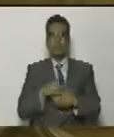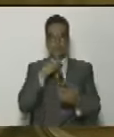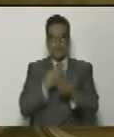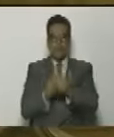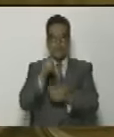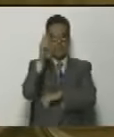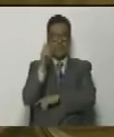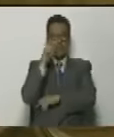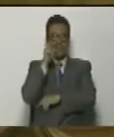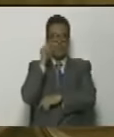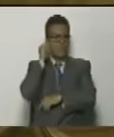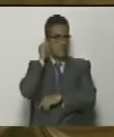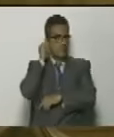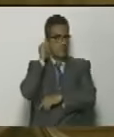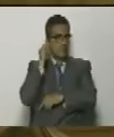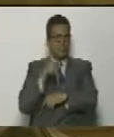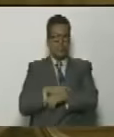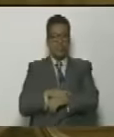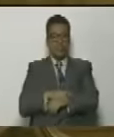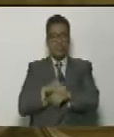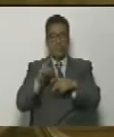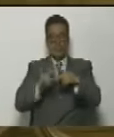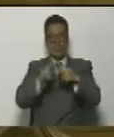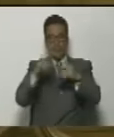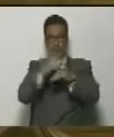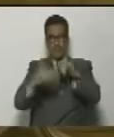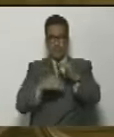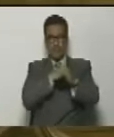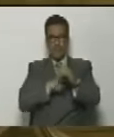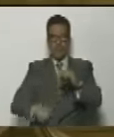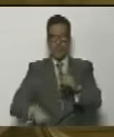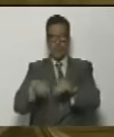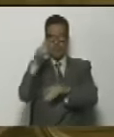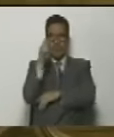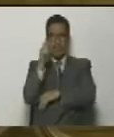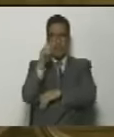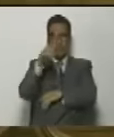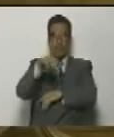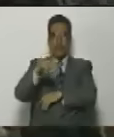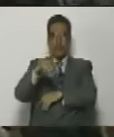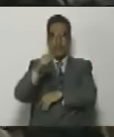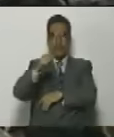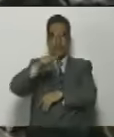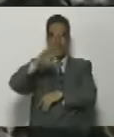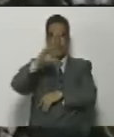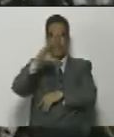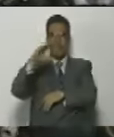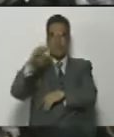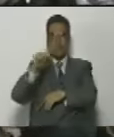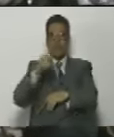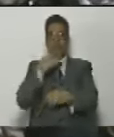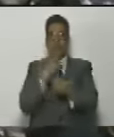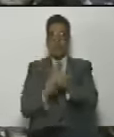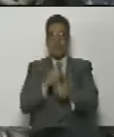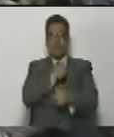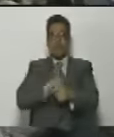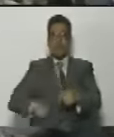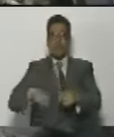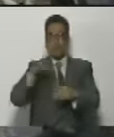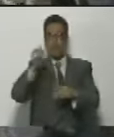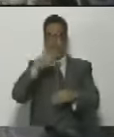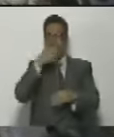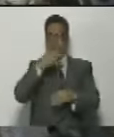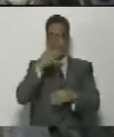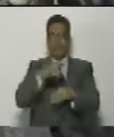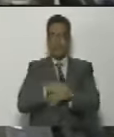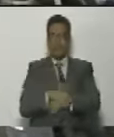Gracias, diputada. Dejo con el derecho de palabra a la segunda vicepresidenta, diputada América Pérez. Gracias, presidente. Buenas